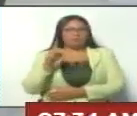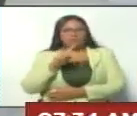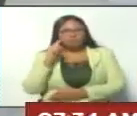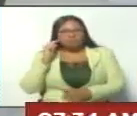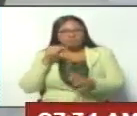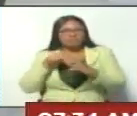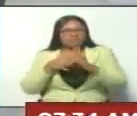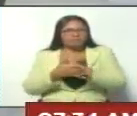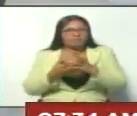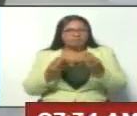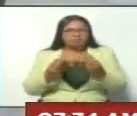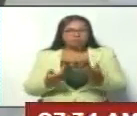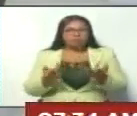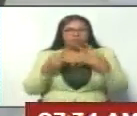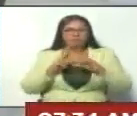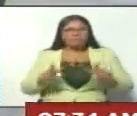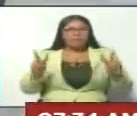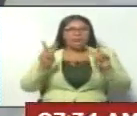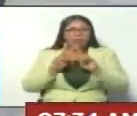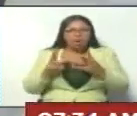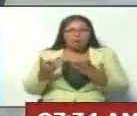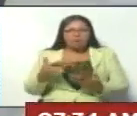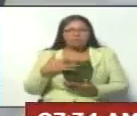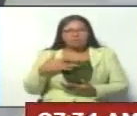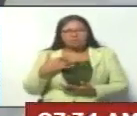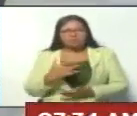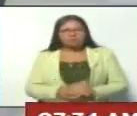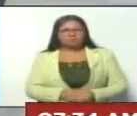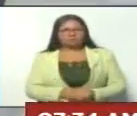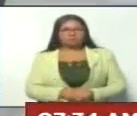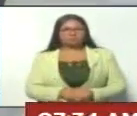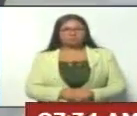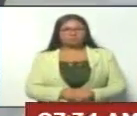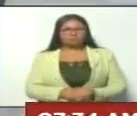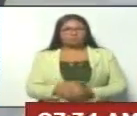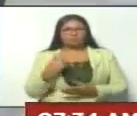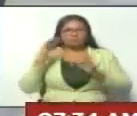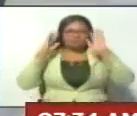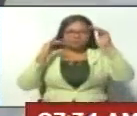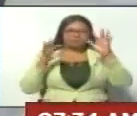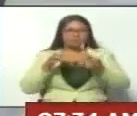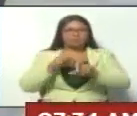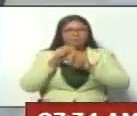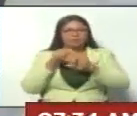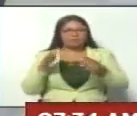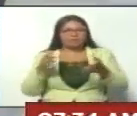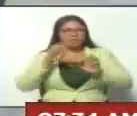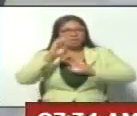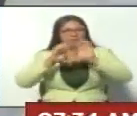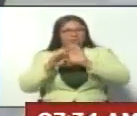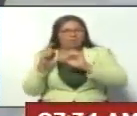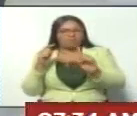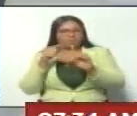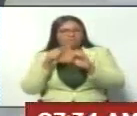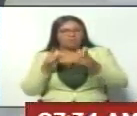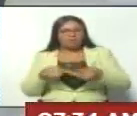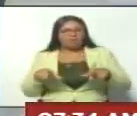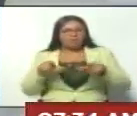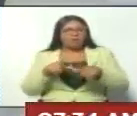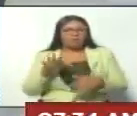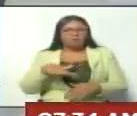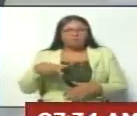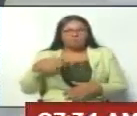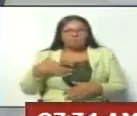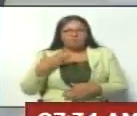un objeto, sí, cargado de un valor simbólico que merece una atención especial. ¿Y se han evaluado quizás las opciones o lugares donde pudiera